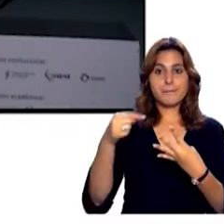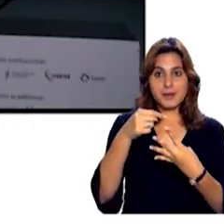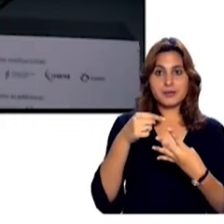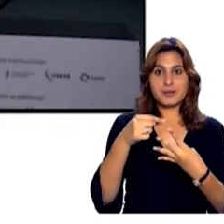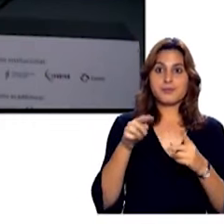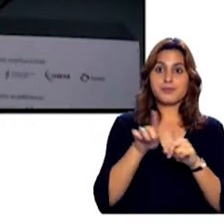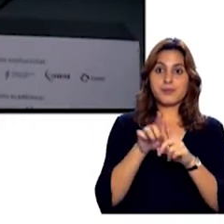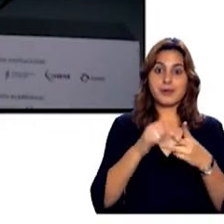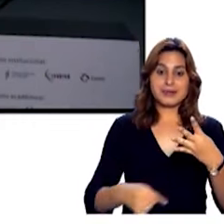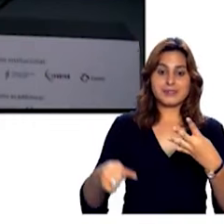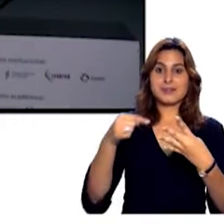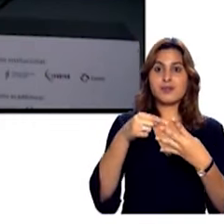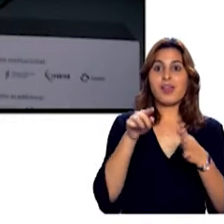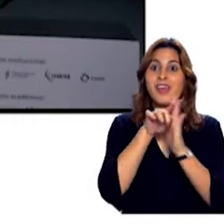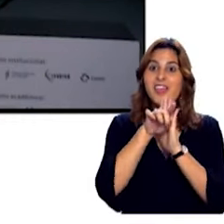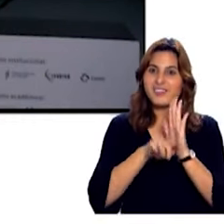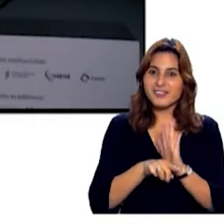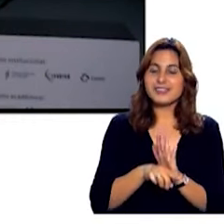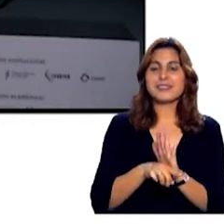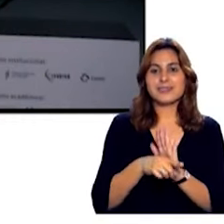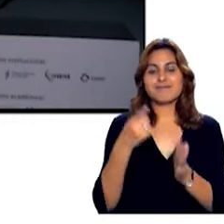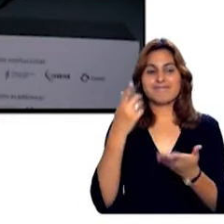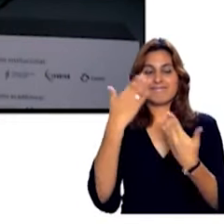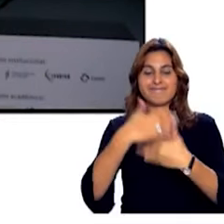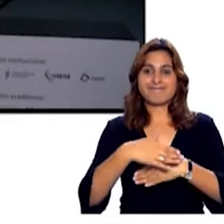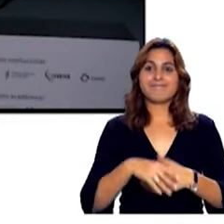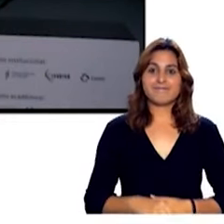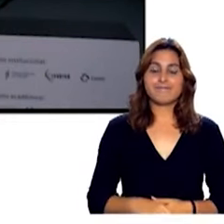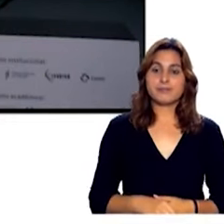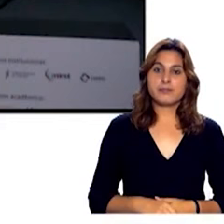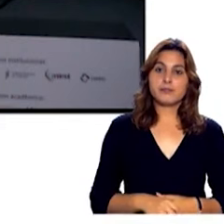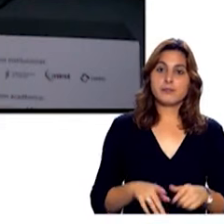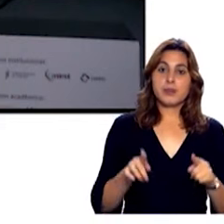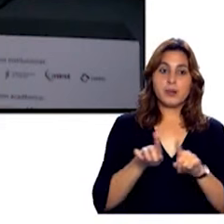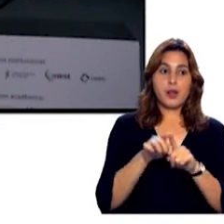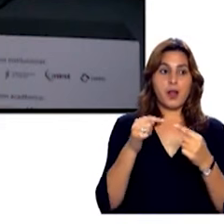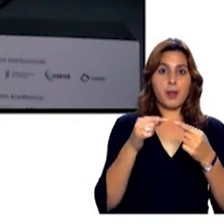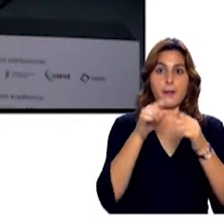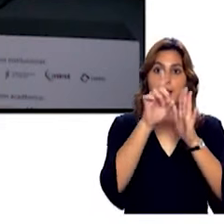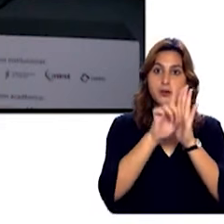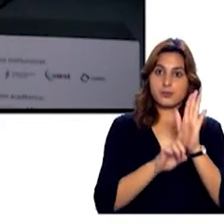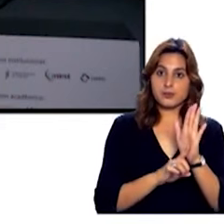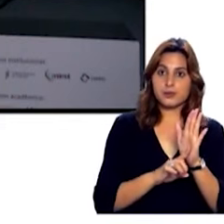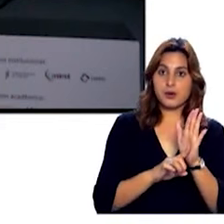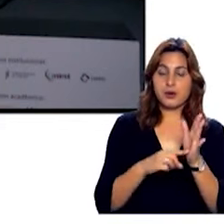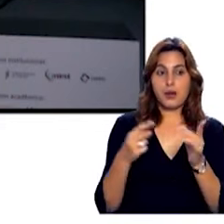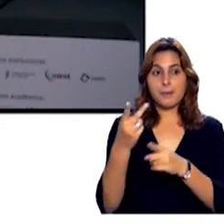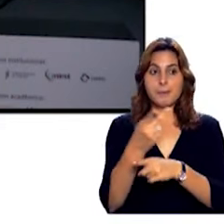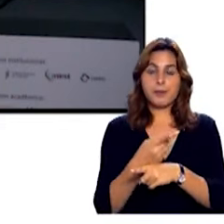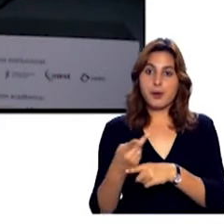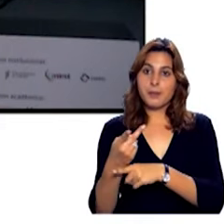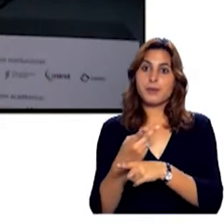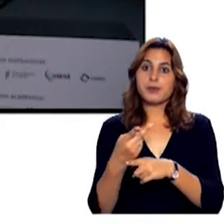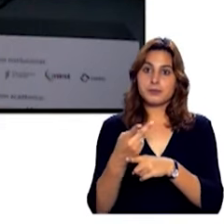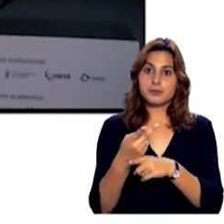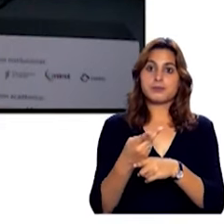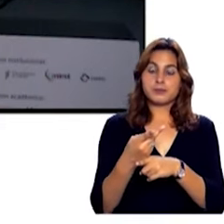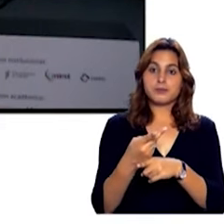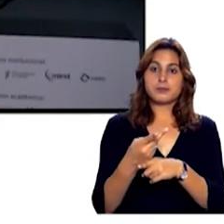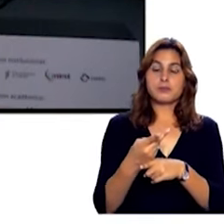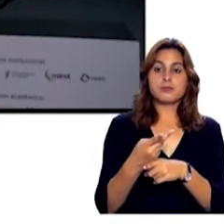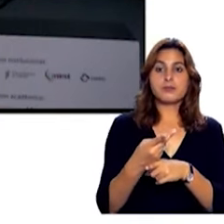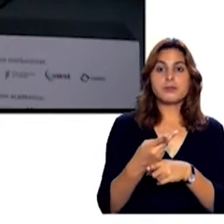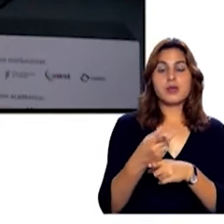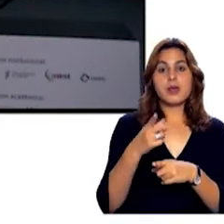hechos Y también de la aplicación del derecho y la casación Que Va quedar ya que queda ya residenci como órgano de unificación para